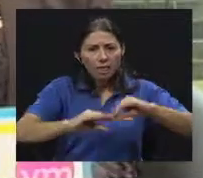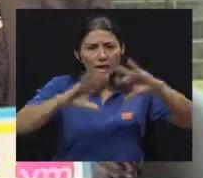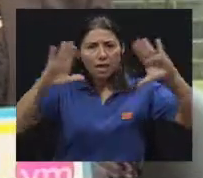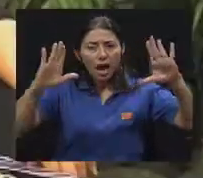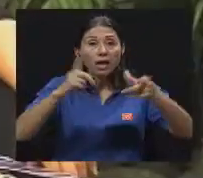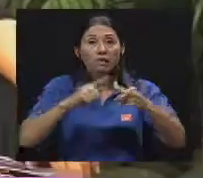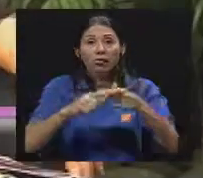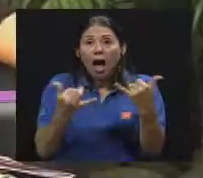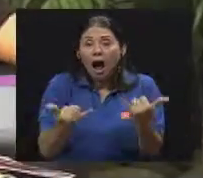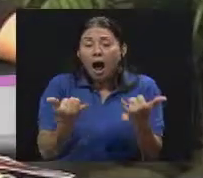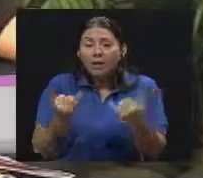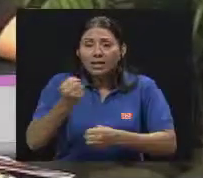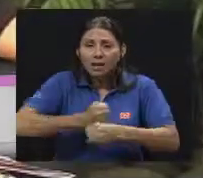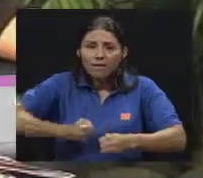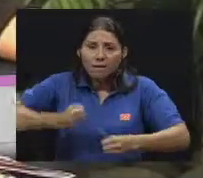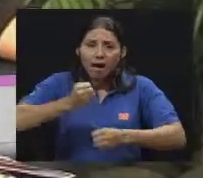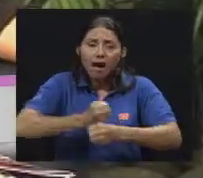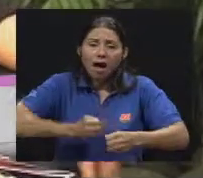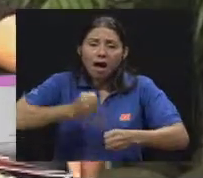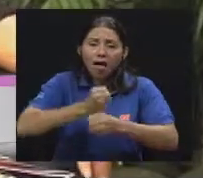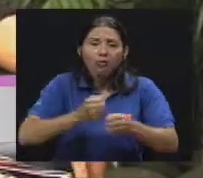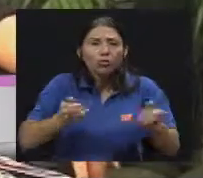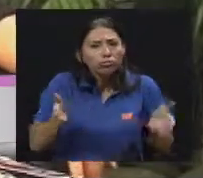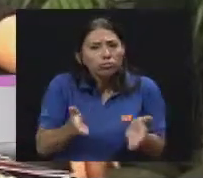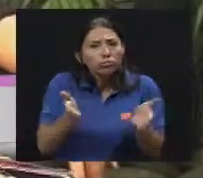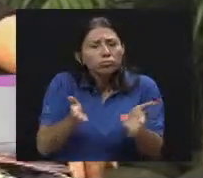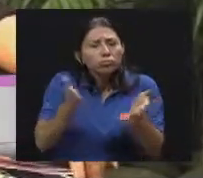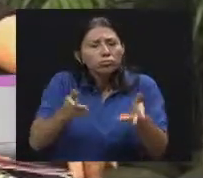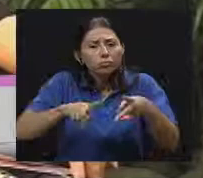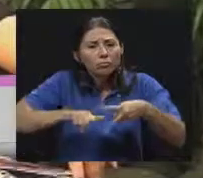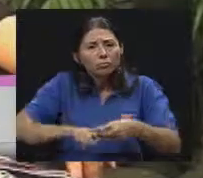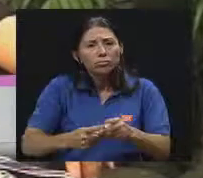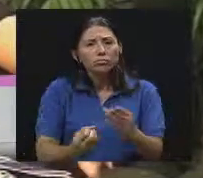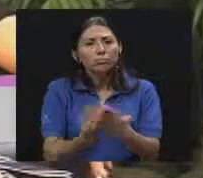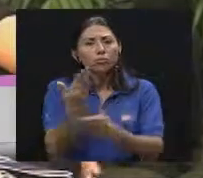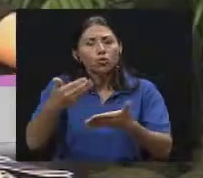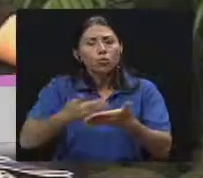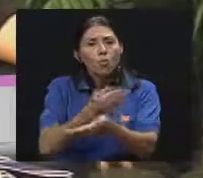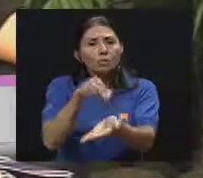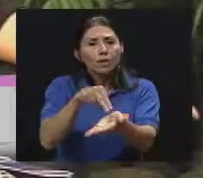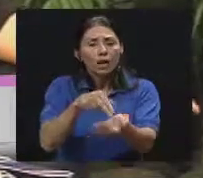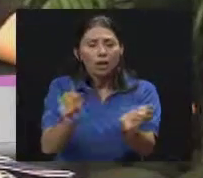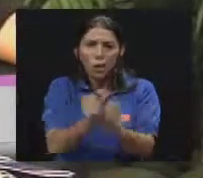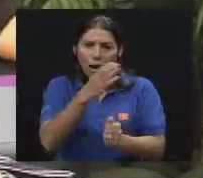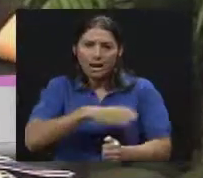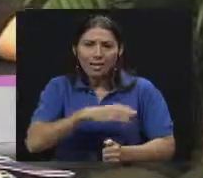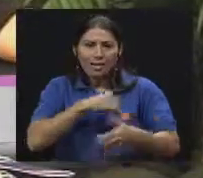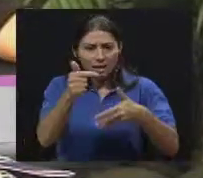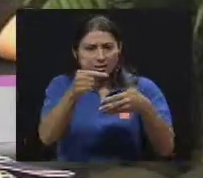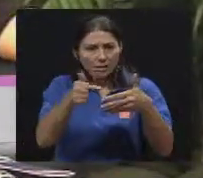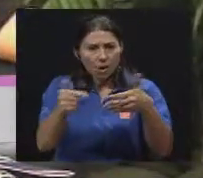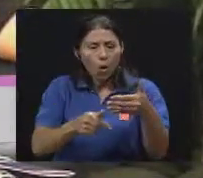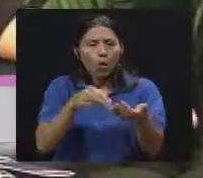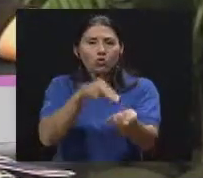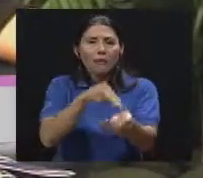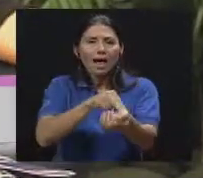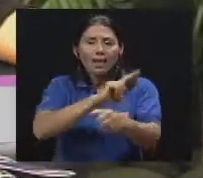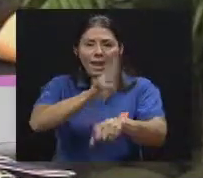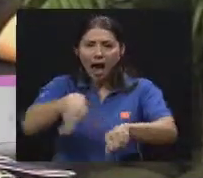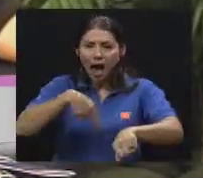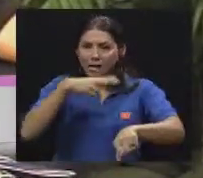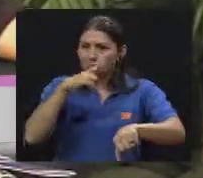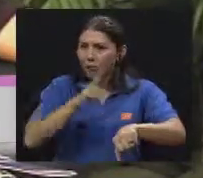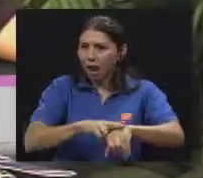en la creación en promover desde el CONAPAN la creación de un nuevo hospital ya con todas las características de un hospital nacional,